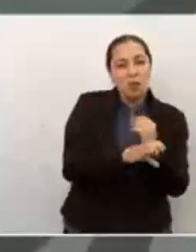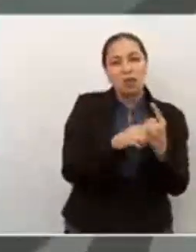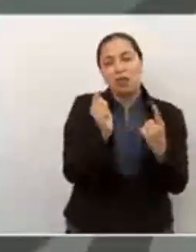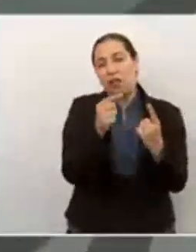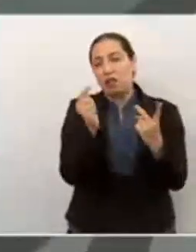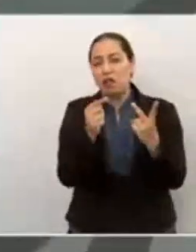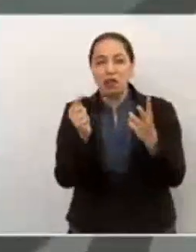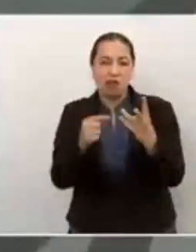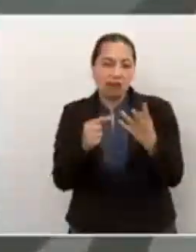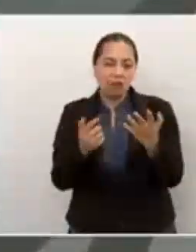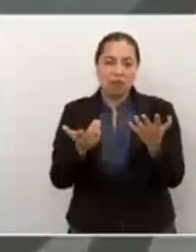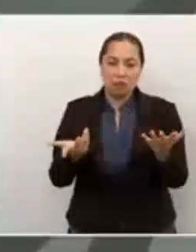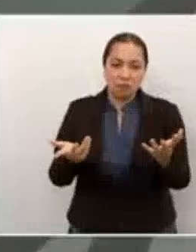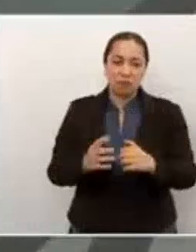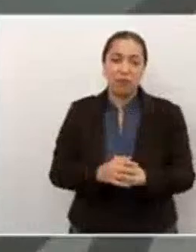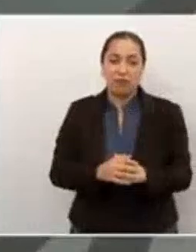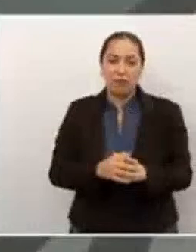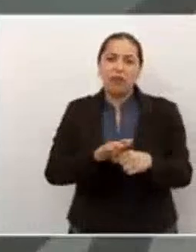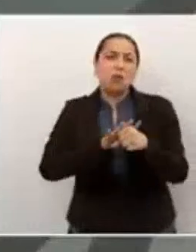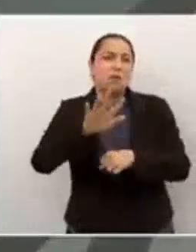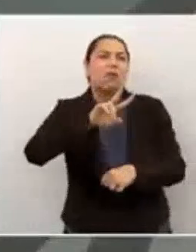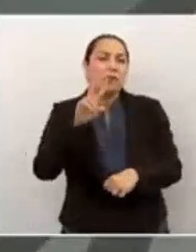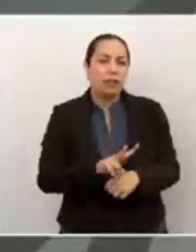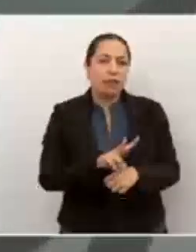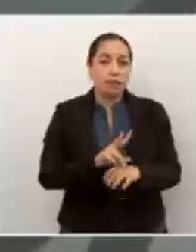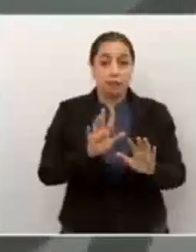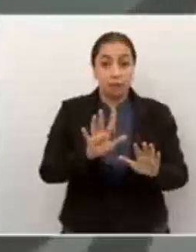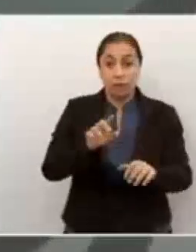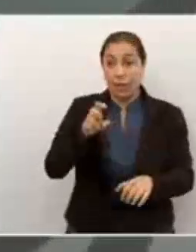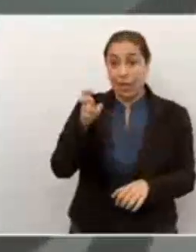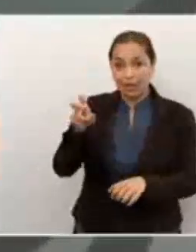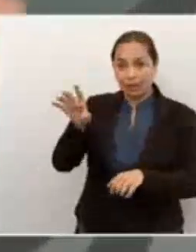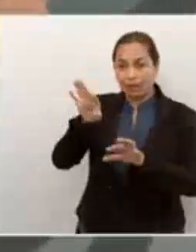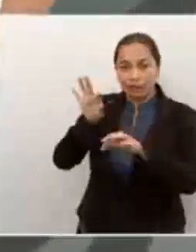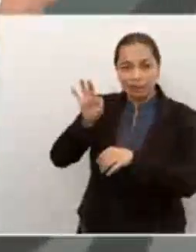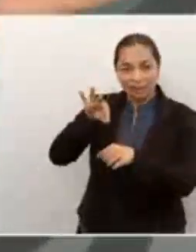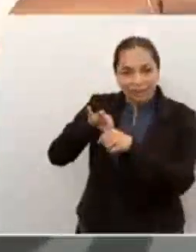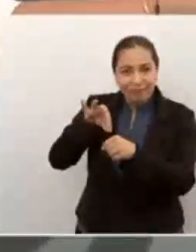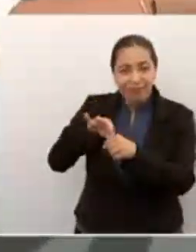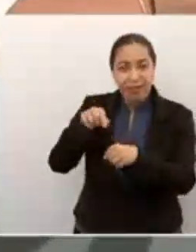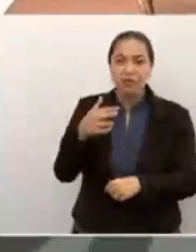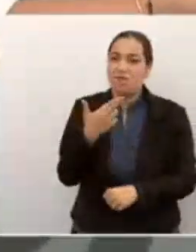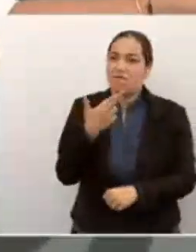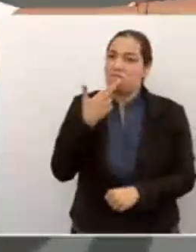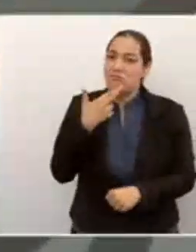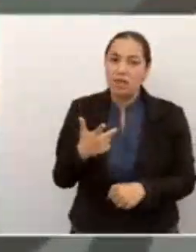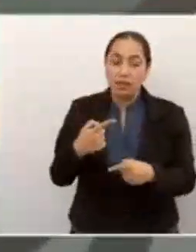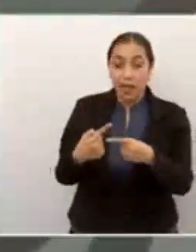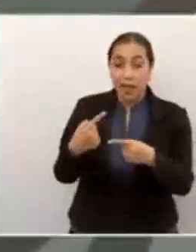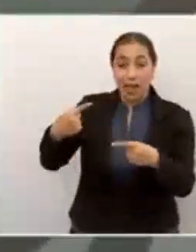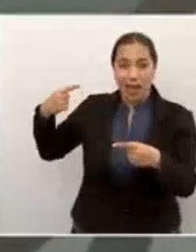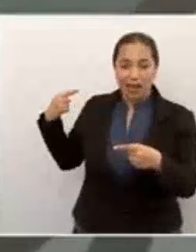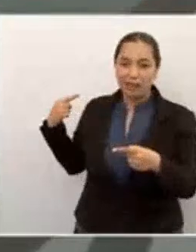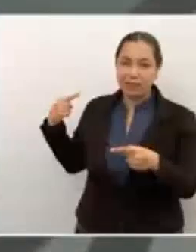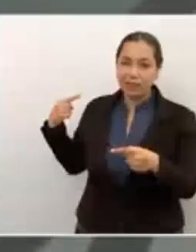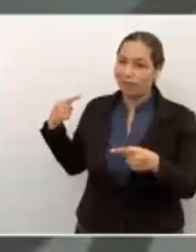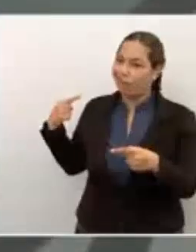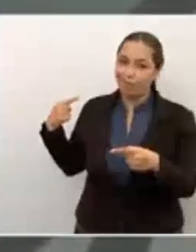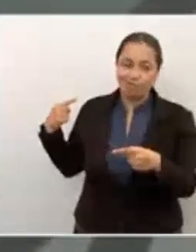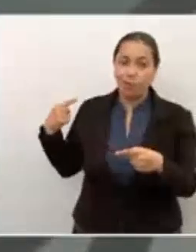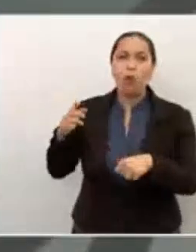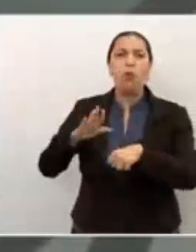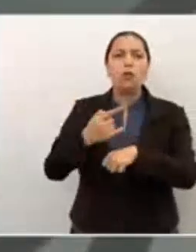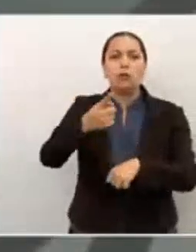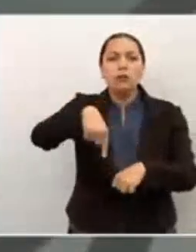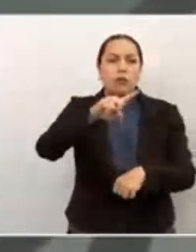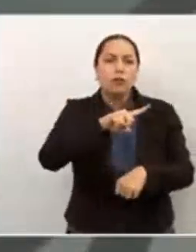lo que es cierto es que esa elección fue mejor que lo que había antes, porque se le da la oportunidad,